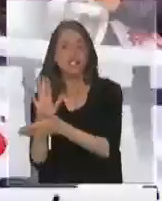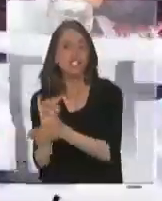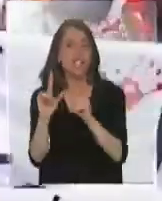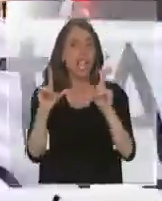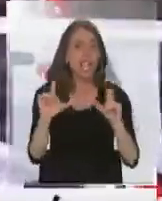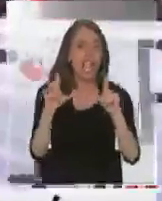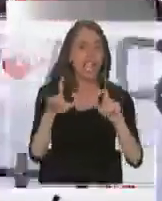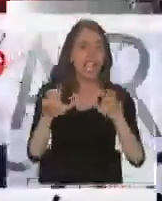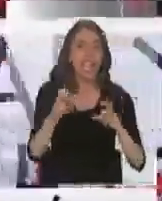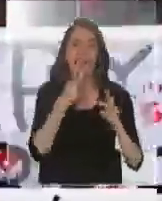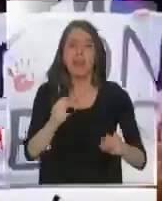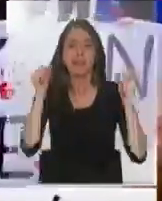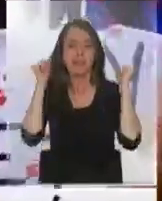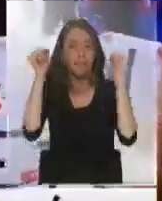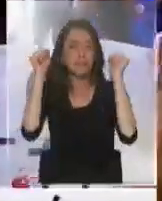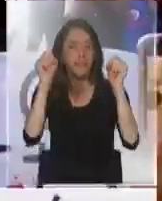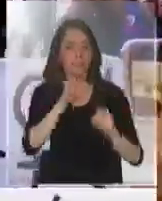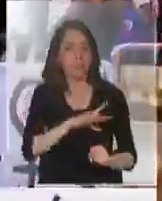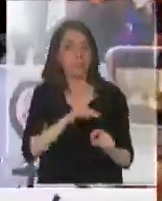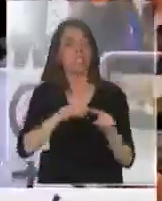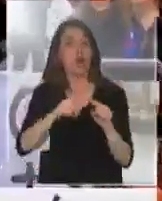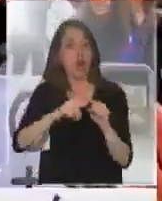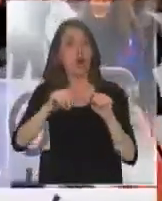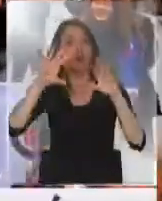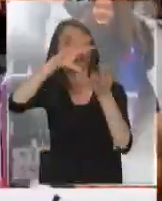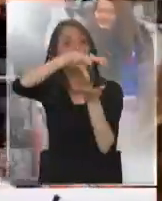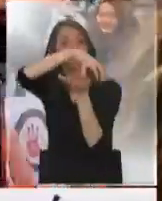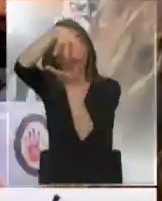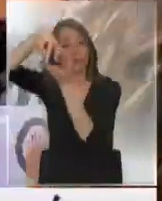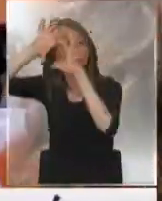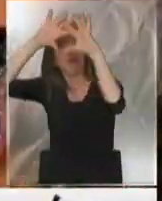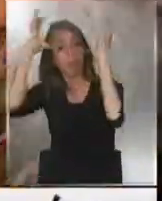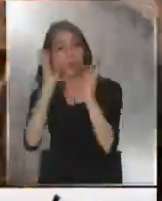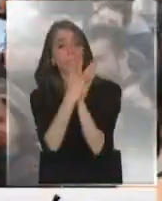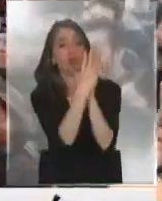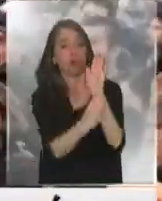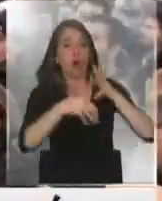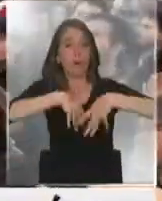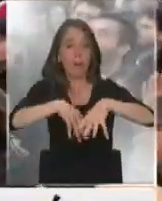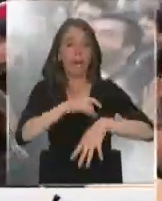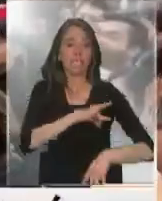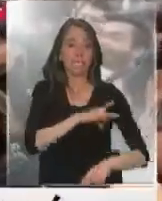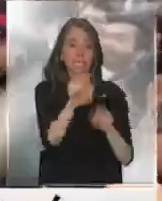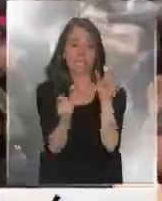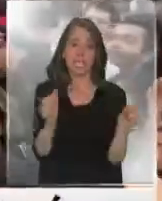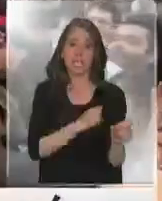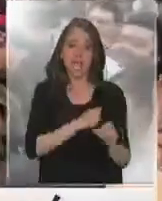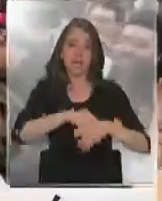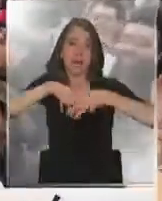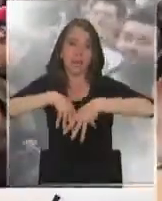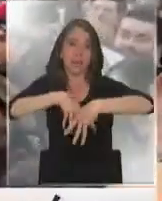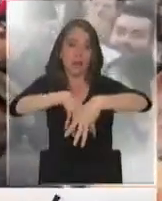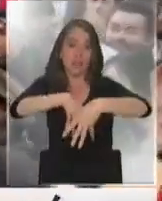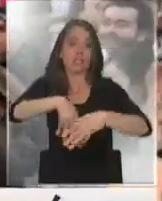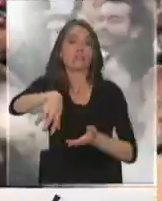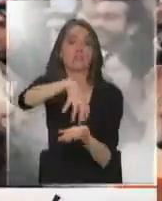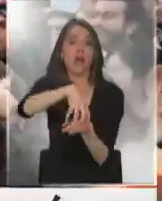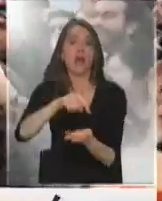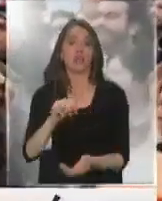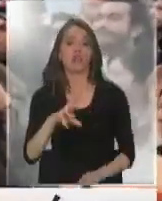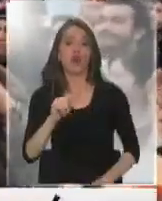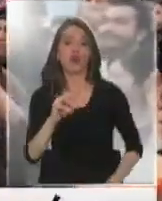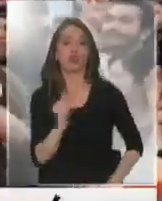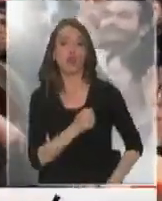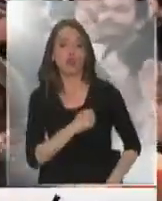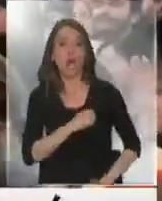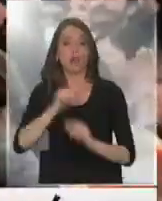Las movilizaciones siguen replicándose en otras ciudades del mundo. Chilenos y canadienses protestaron en las calles de Toronto. Imágenes similares